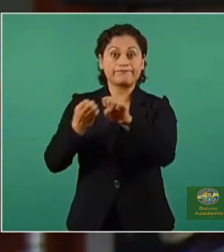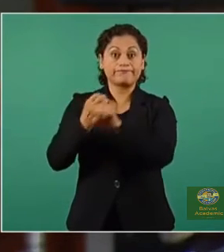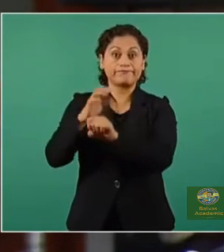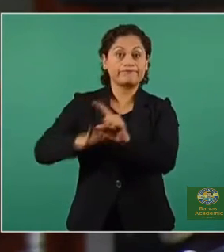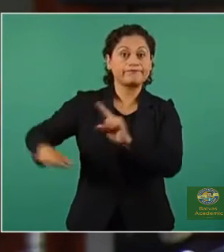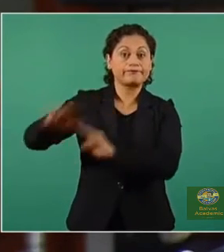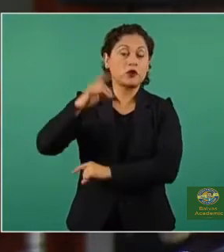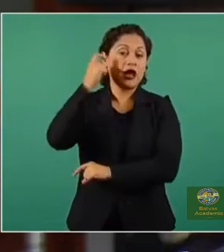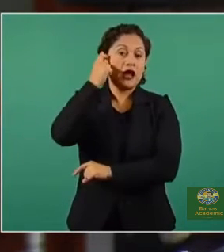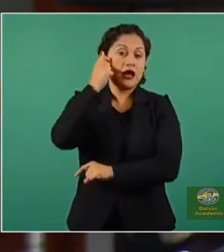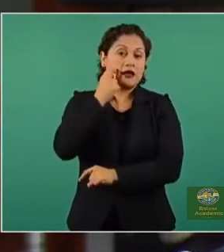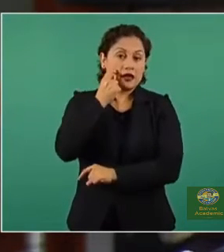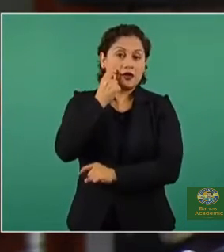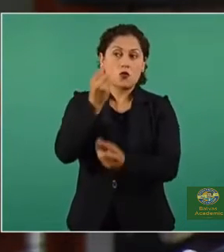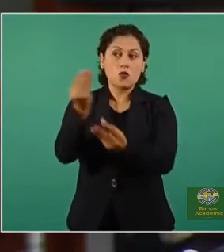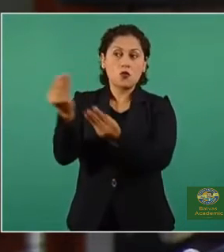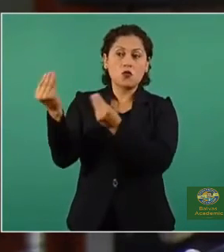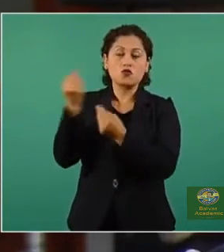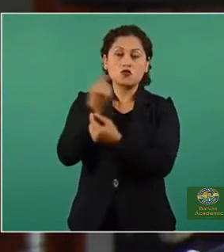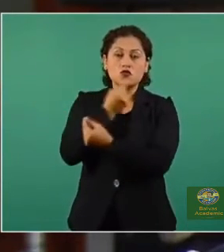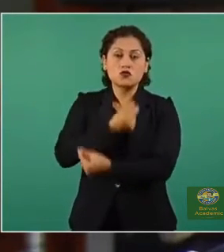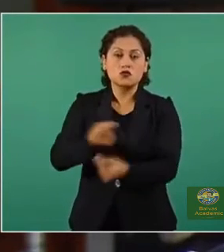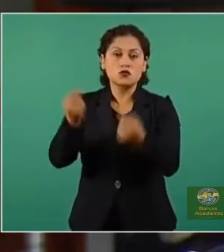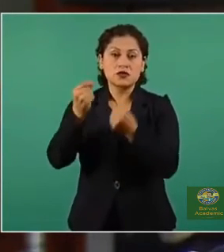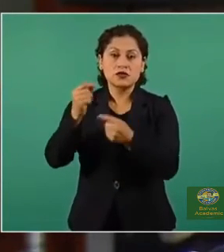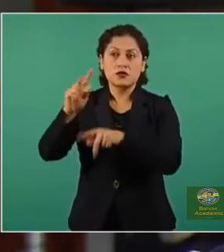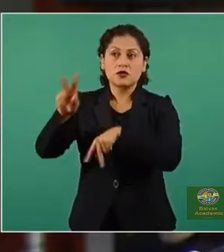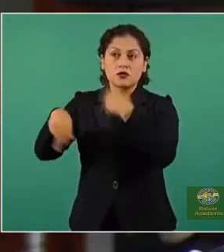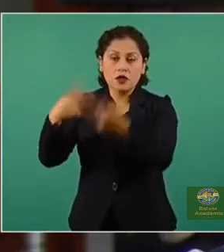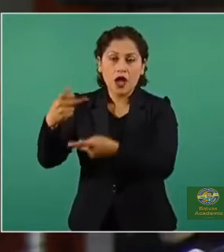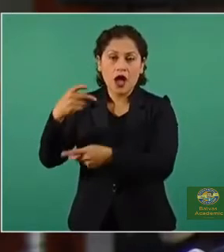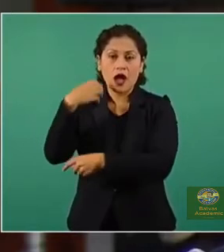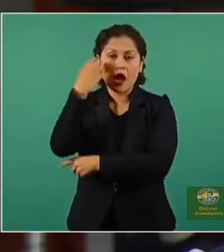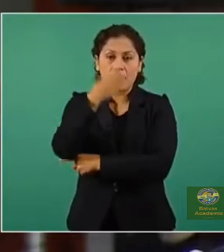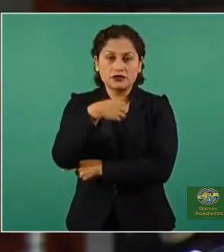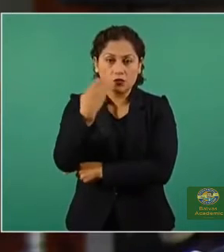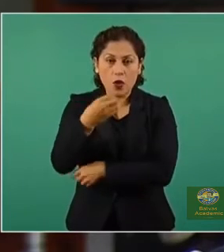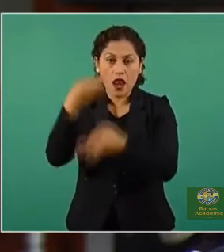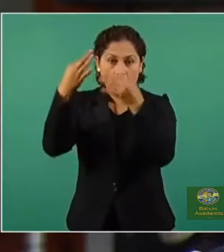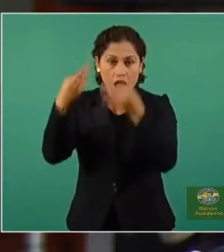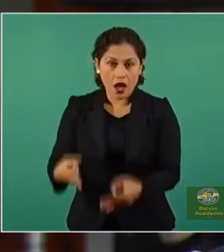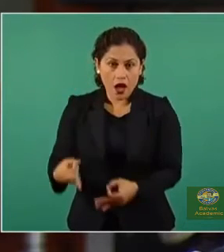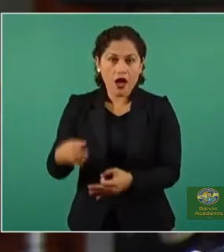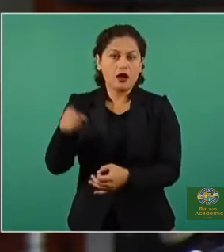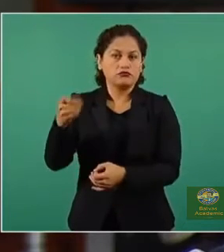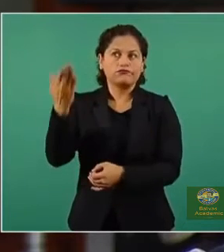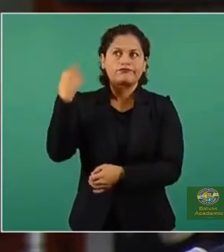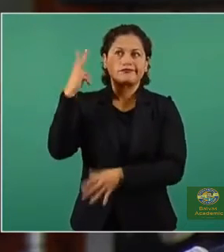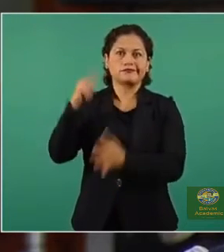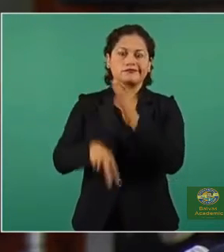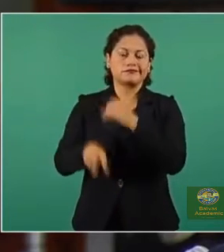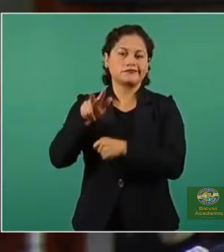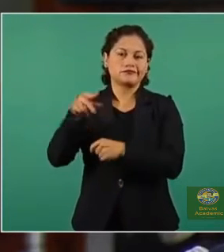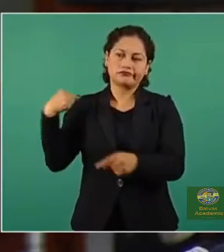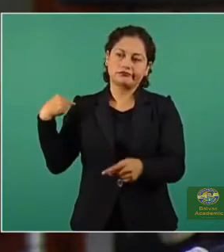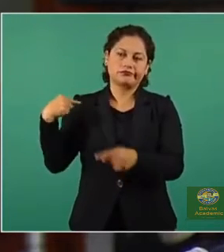clases formales desde 2018, y mucho menos acceso a servicios de salud, por la confrontación que mantienen grupos